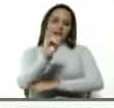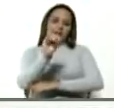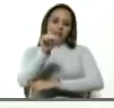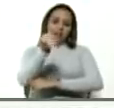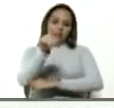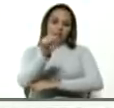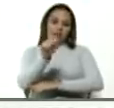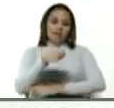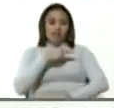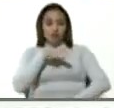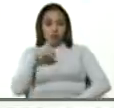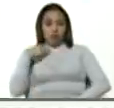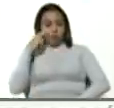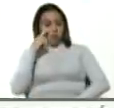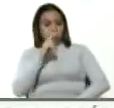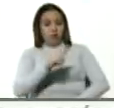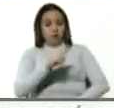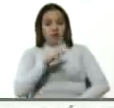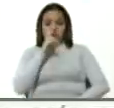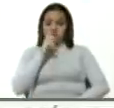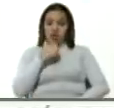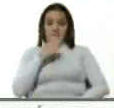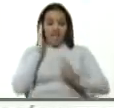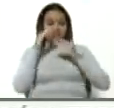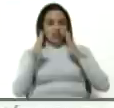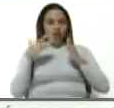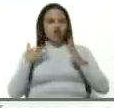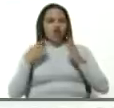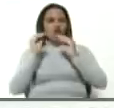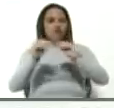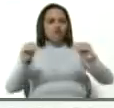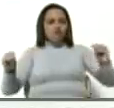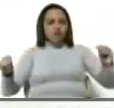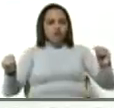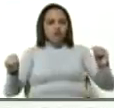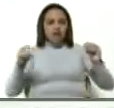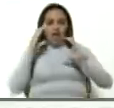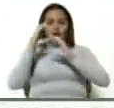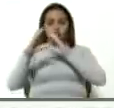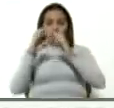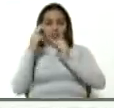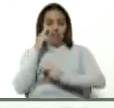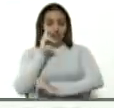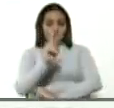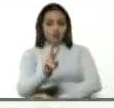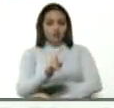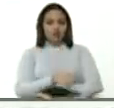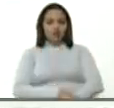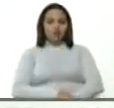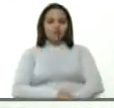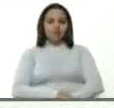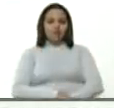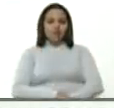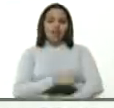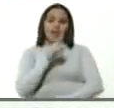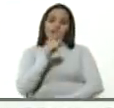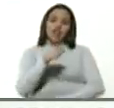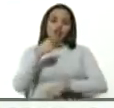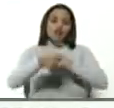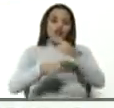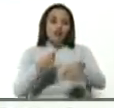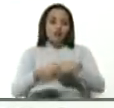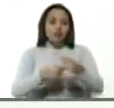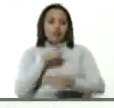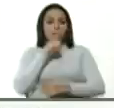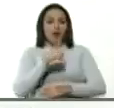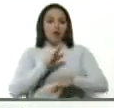no actuamos. Y yo hago un alerta a toda la opinión pública, a la comunidad que nos escucha. Estos son delitos graves, porque quien